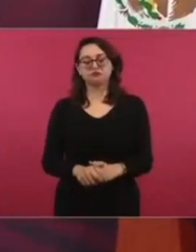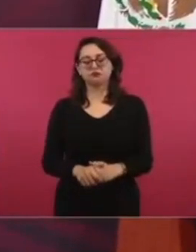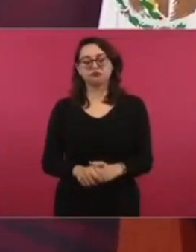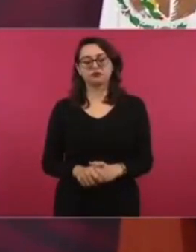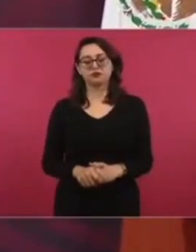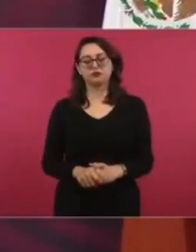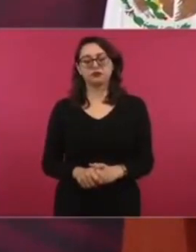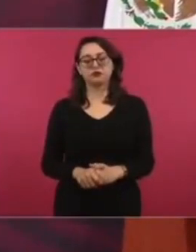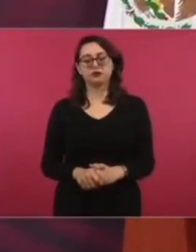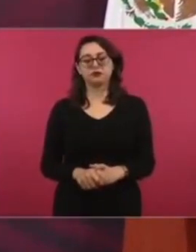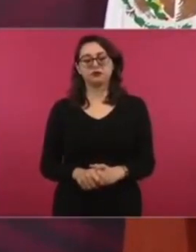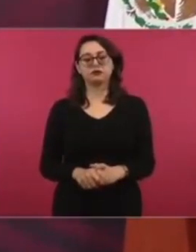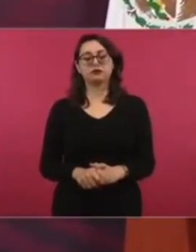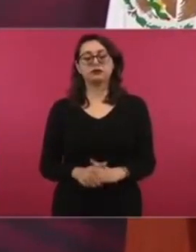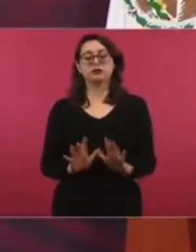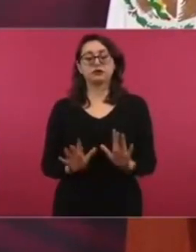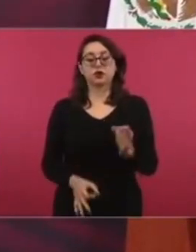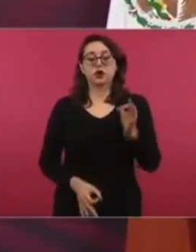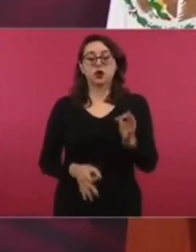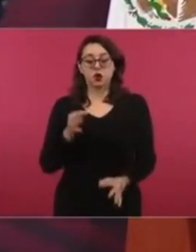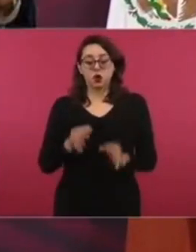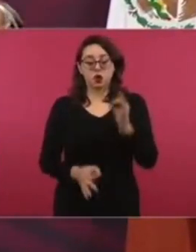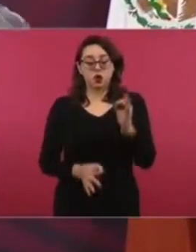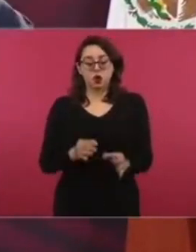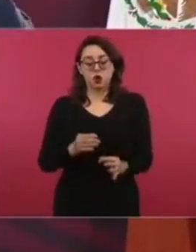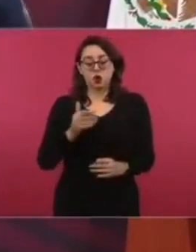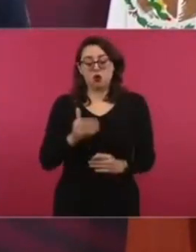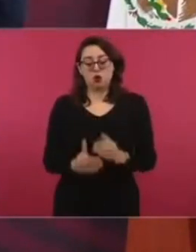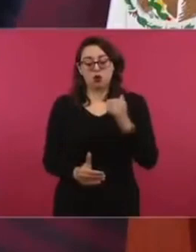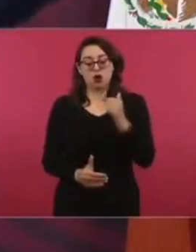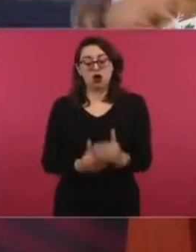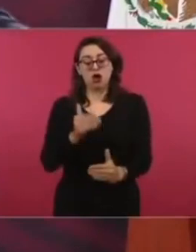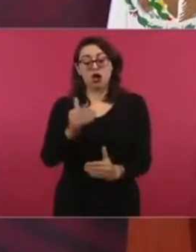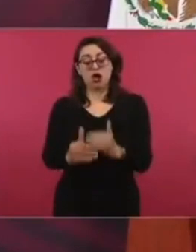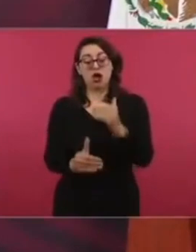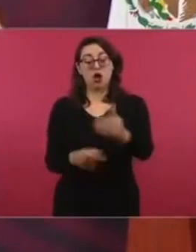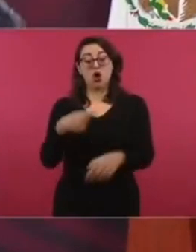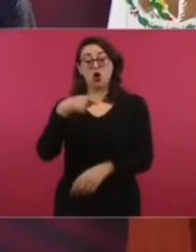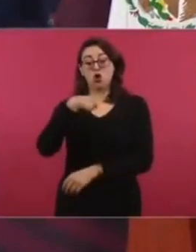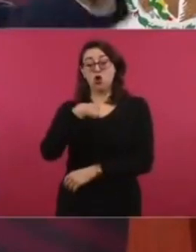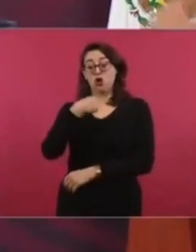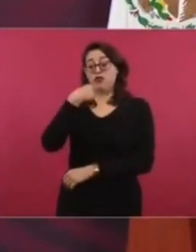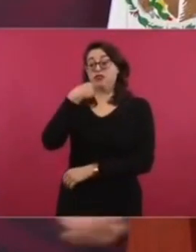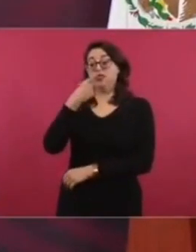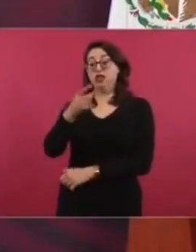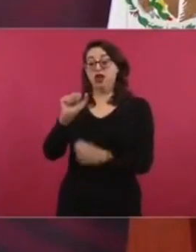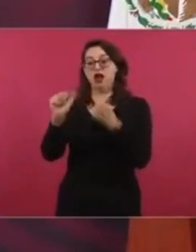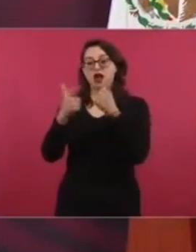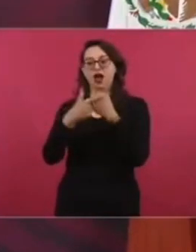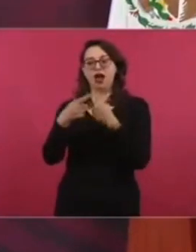tiene que ver con el debido proceso sino por ahí van a decir que nosotros este